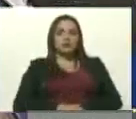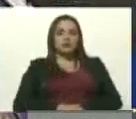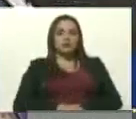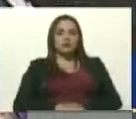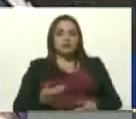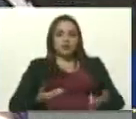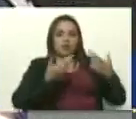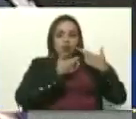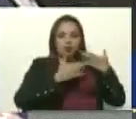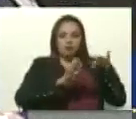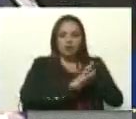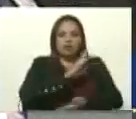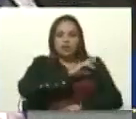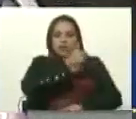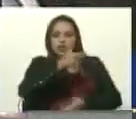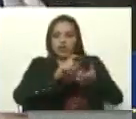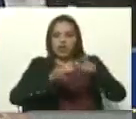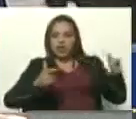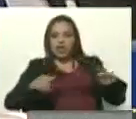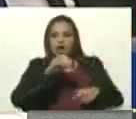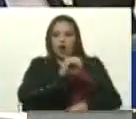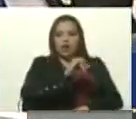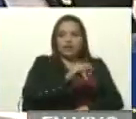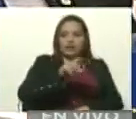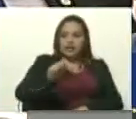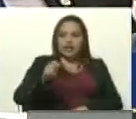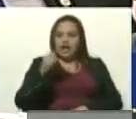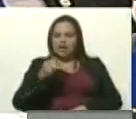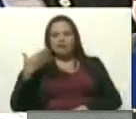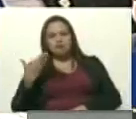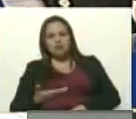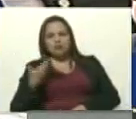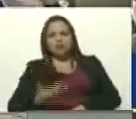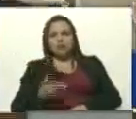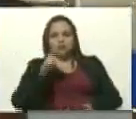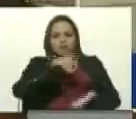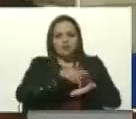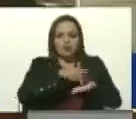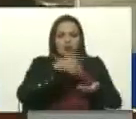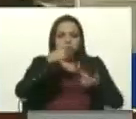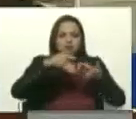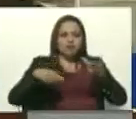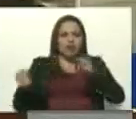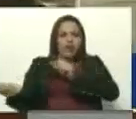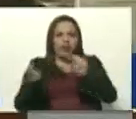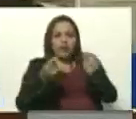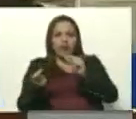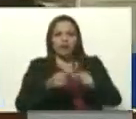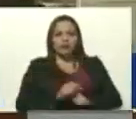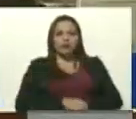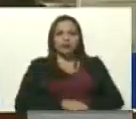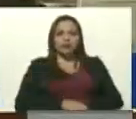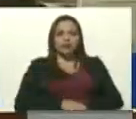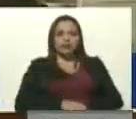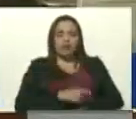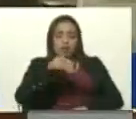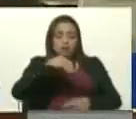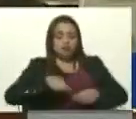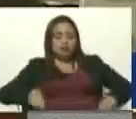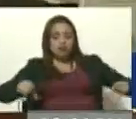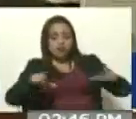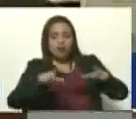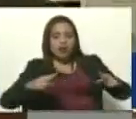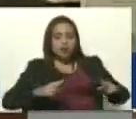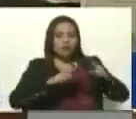del director general de la OIT, forma parte de estos espacios de diálogo, estos espacios de encuentro.